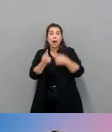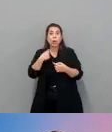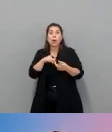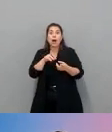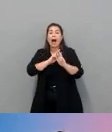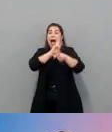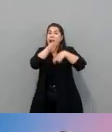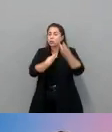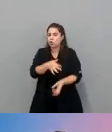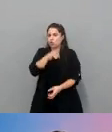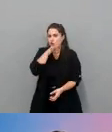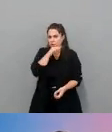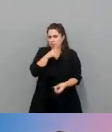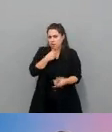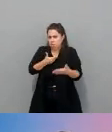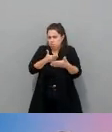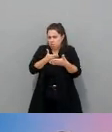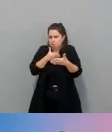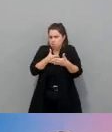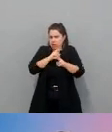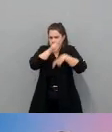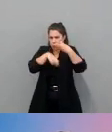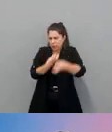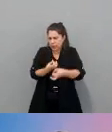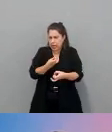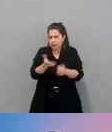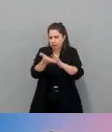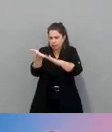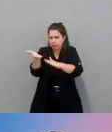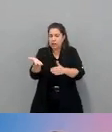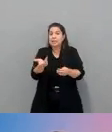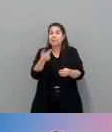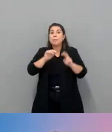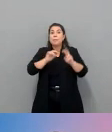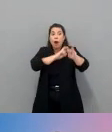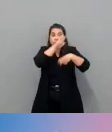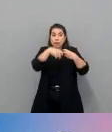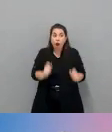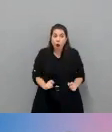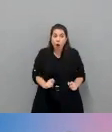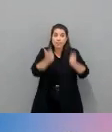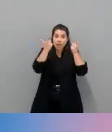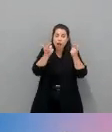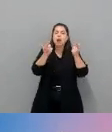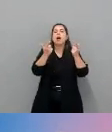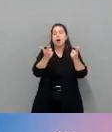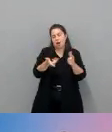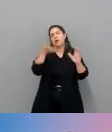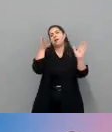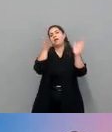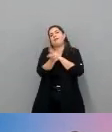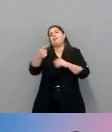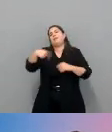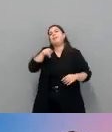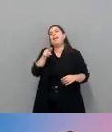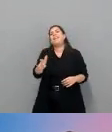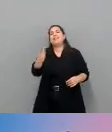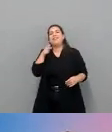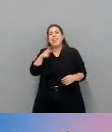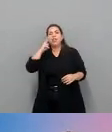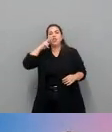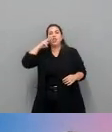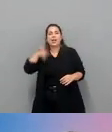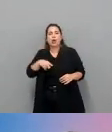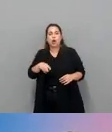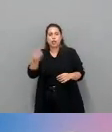punto de actualizarlas en algunos casos, y cuando las actualicen tendréis derecho a que se os reconozca desde el 1 de